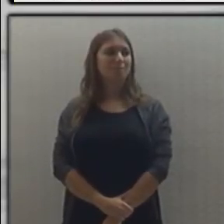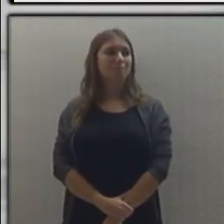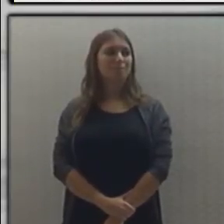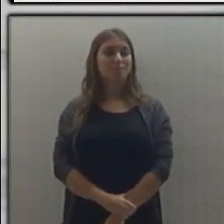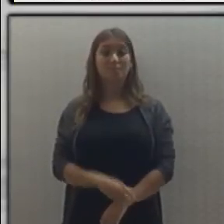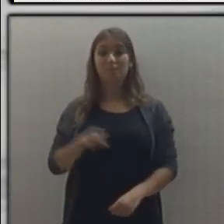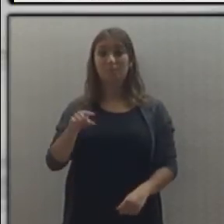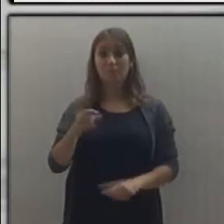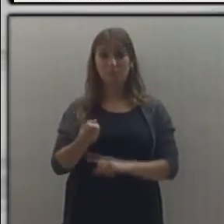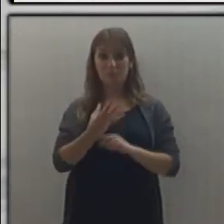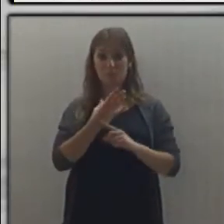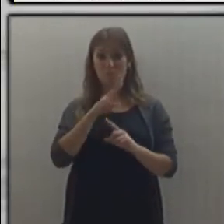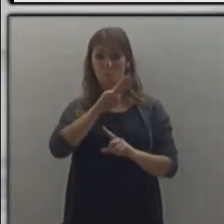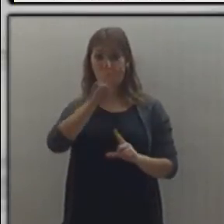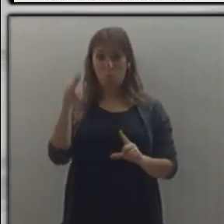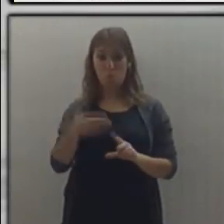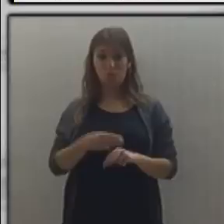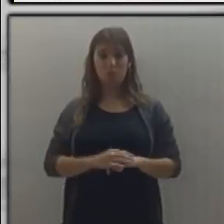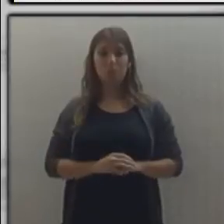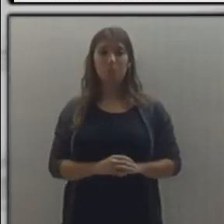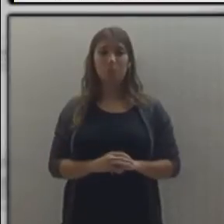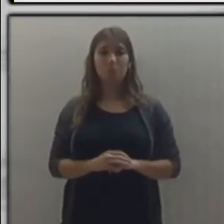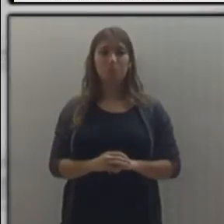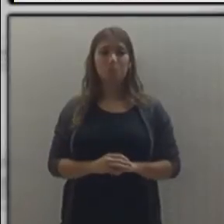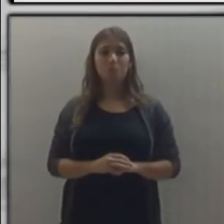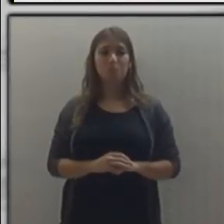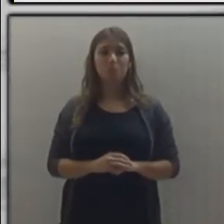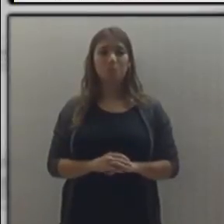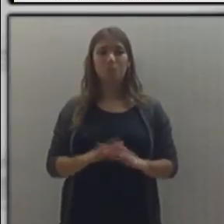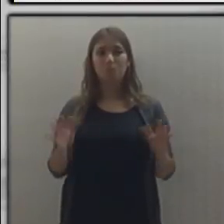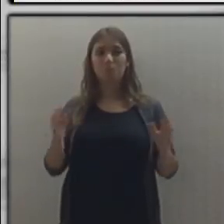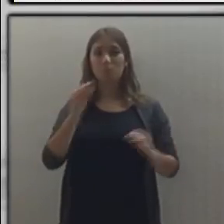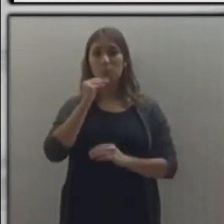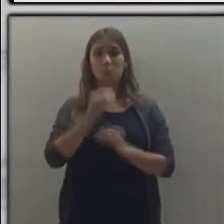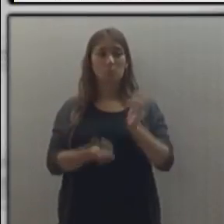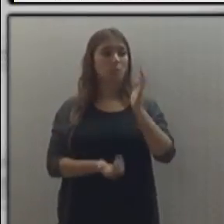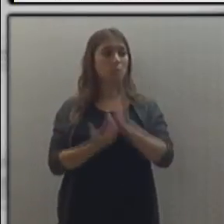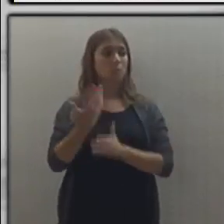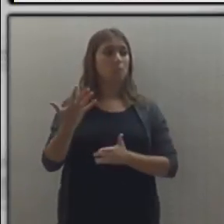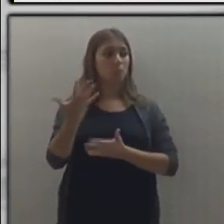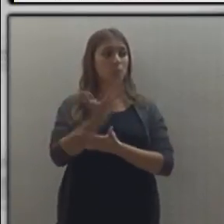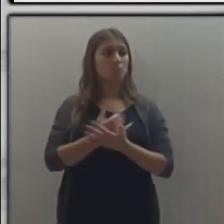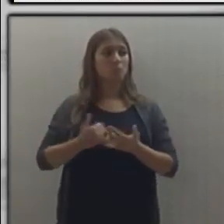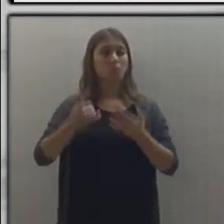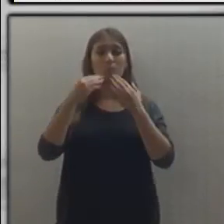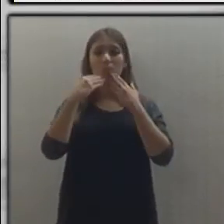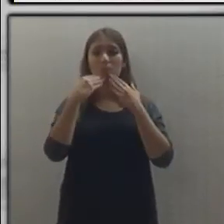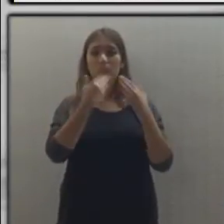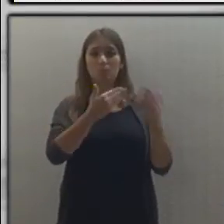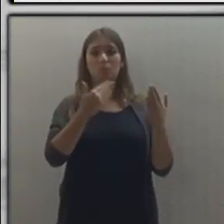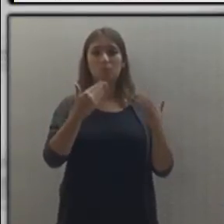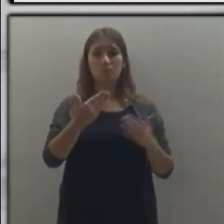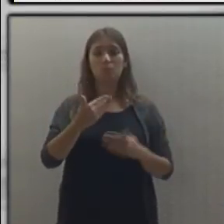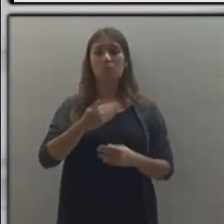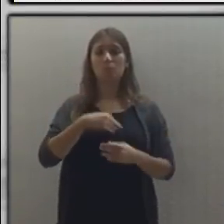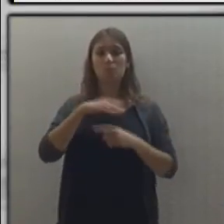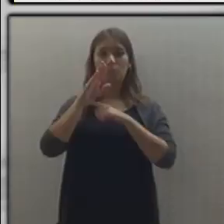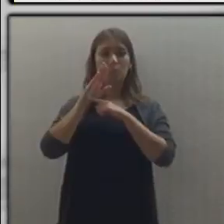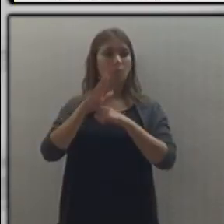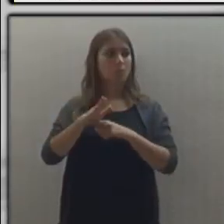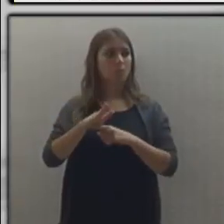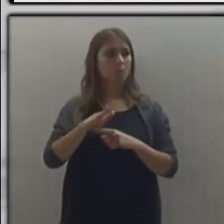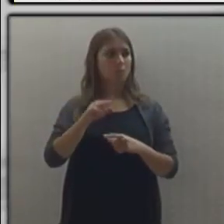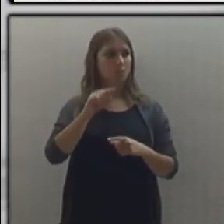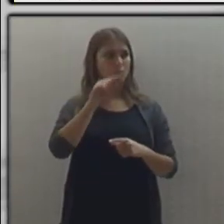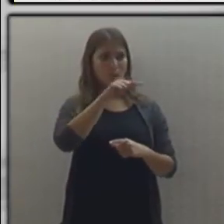Bueno, ponemos el PowerPoint, ¿no? Bueno, muy buenos días a todos. Nieves, muchas gracias por la presentación y gracias al...